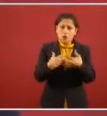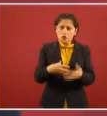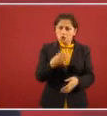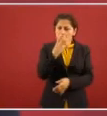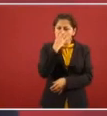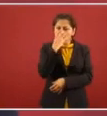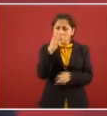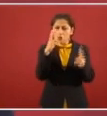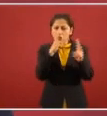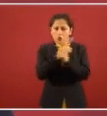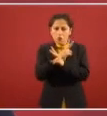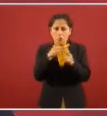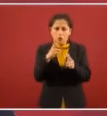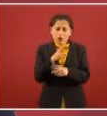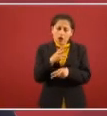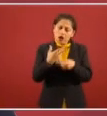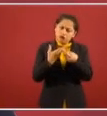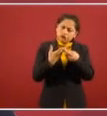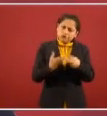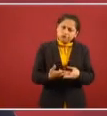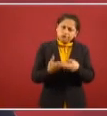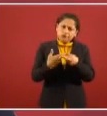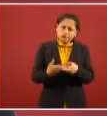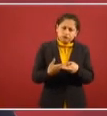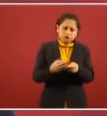y podamos atender